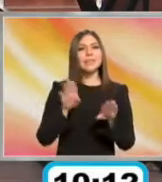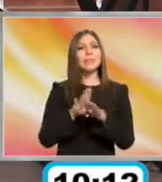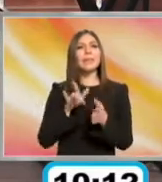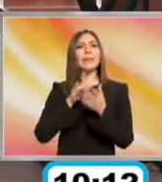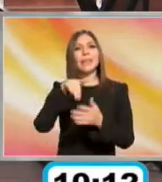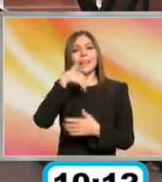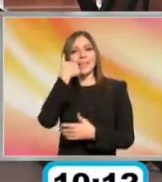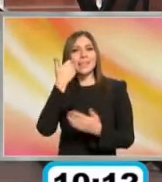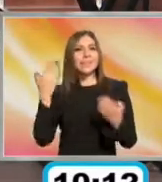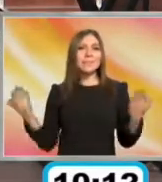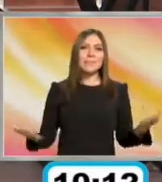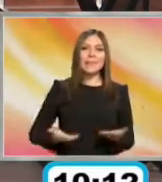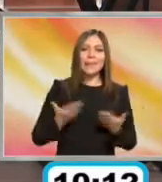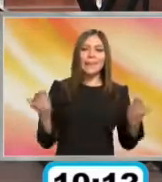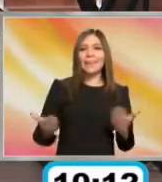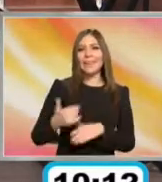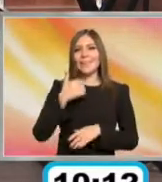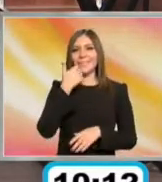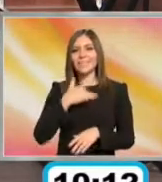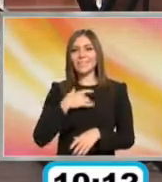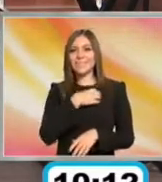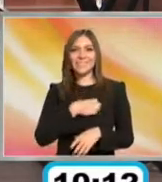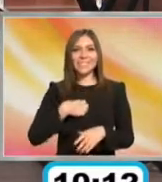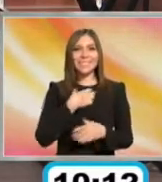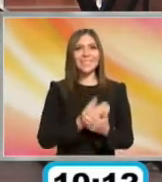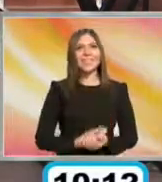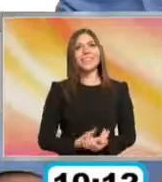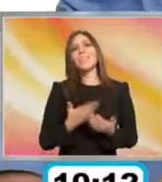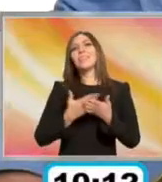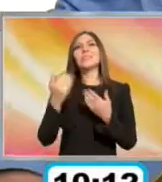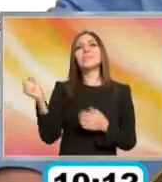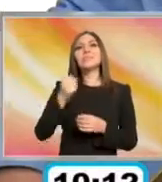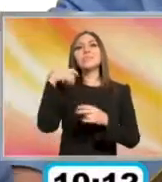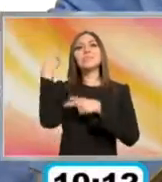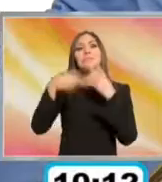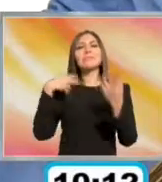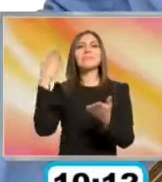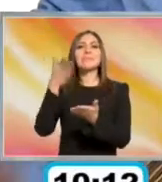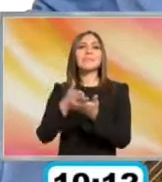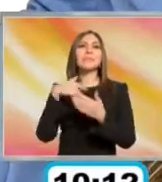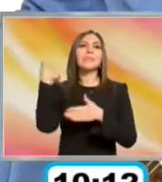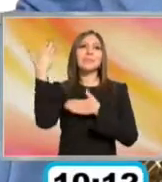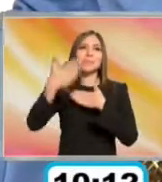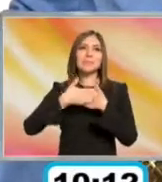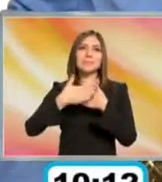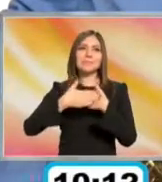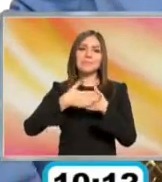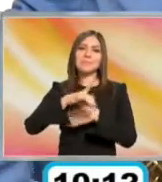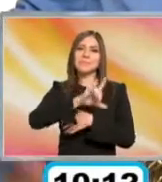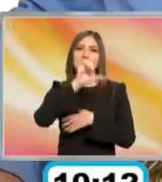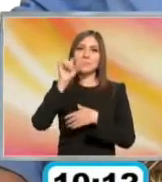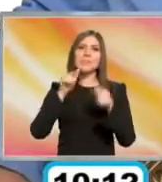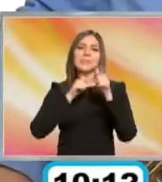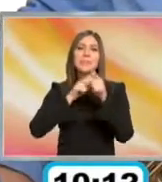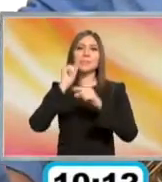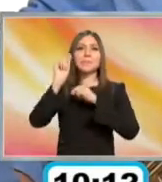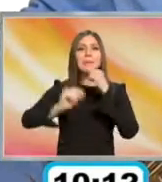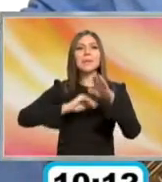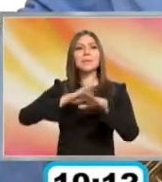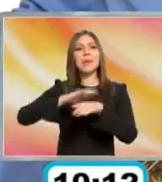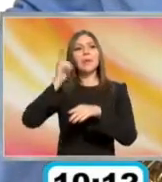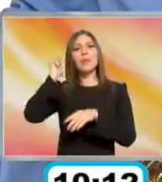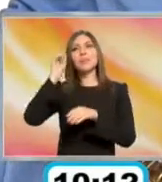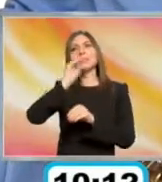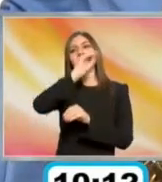quieren ¿no? cumbia, quieren chunchaca, quieren gozar, Quieren bailar. Y tenemos la fortuna de estar con ellos y próximamente pues seguir abriendo más mercado, visitar